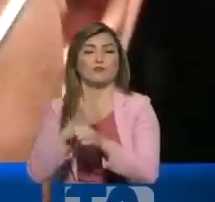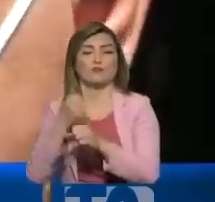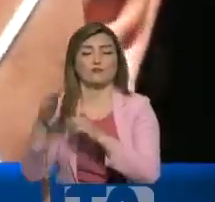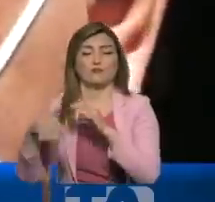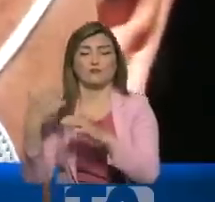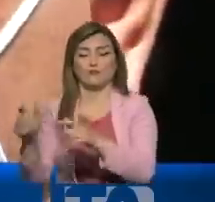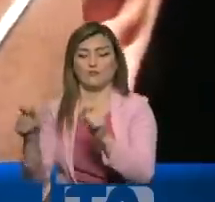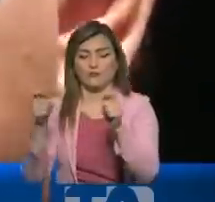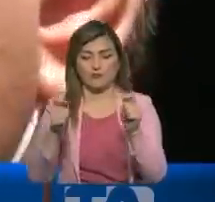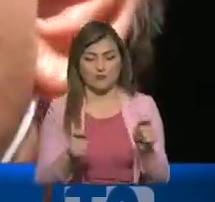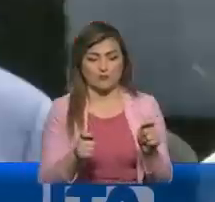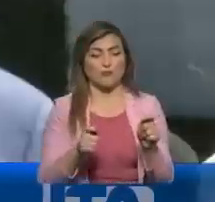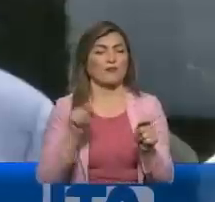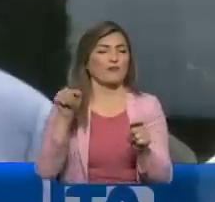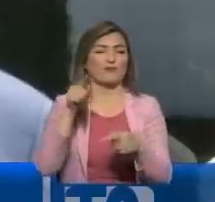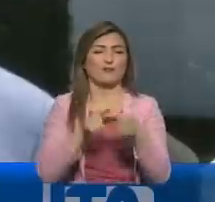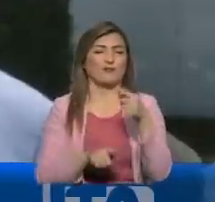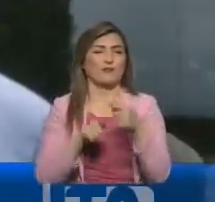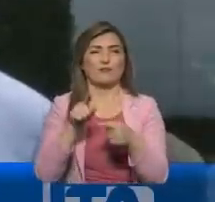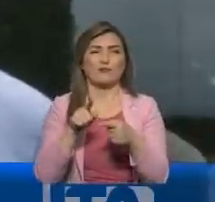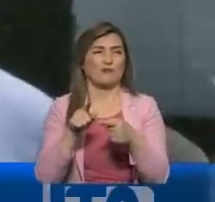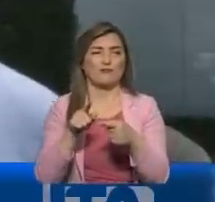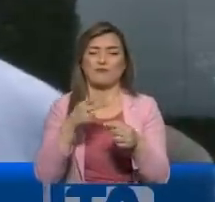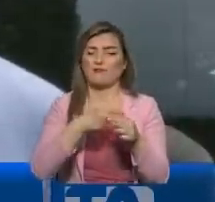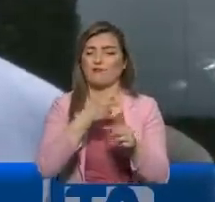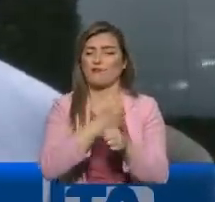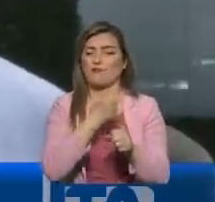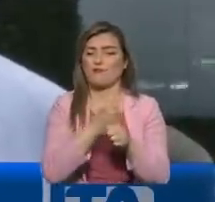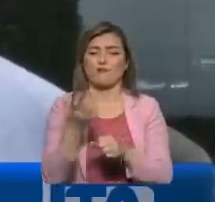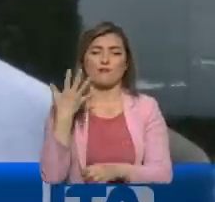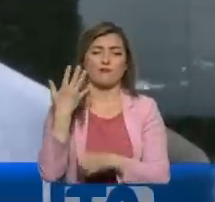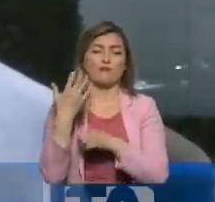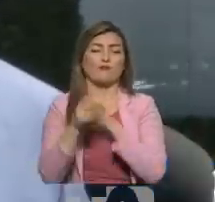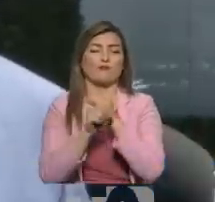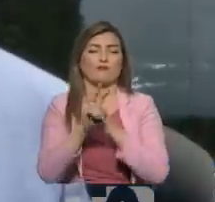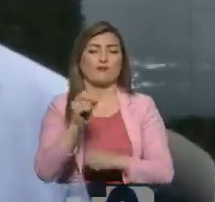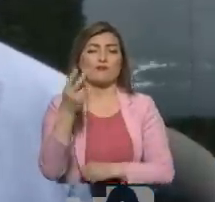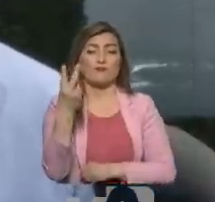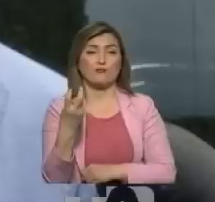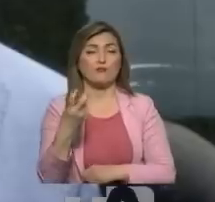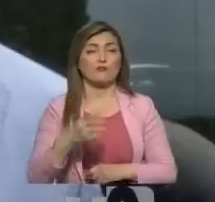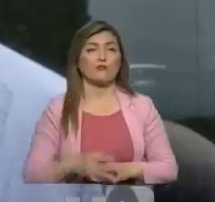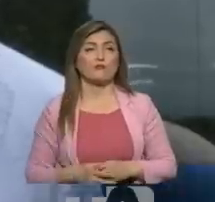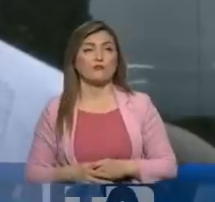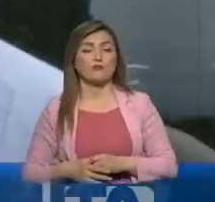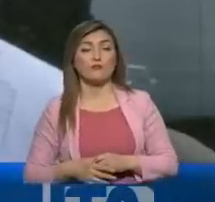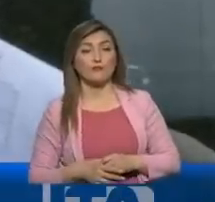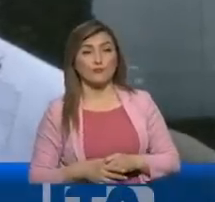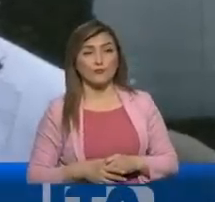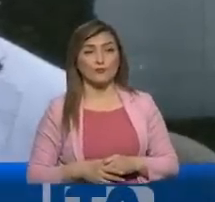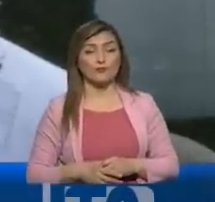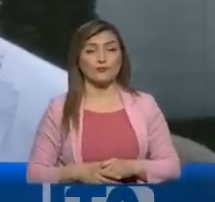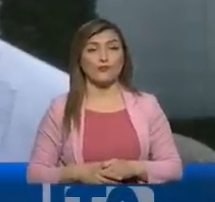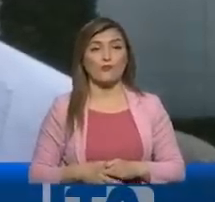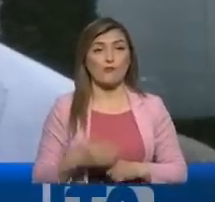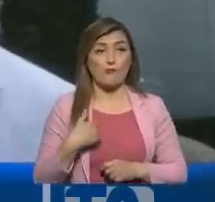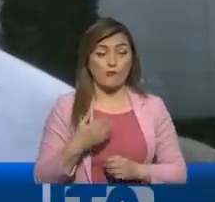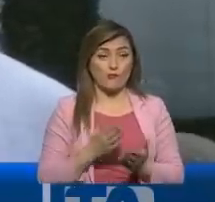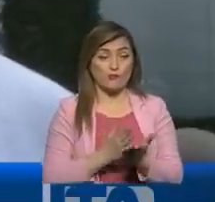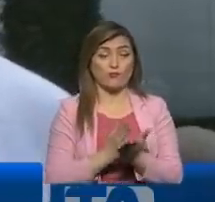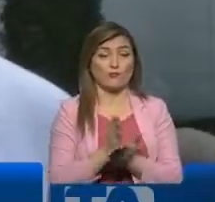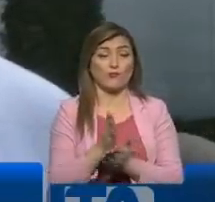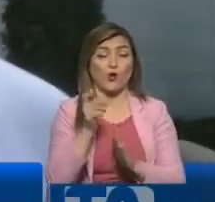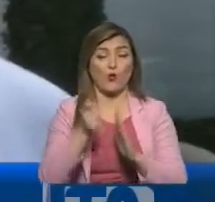registraba una supuesta inhabilidad. En el año 2012, cuando yo me desenrolé y terminé mi carrera